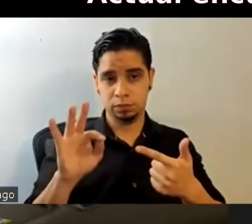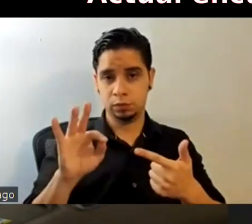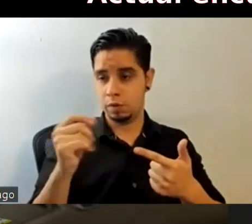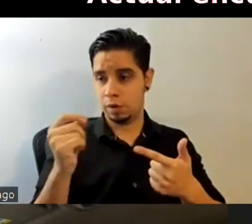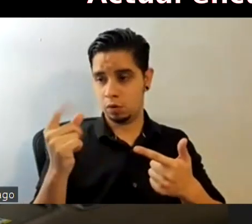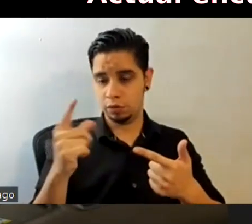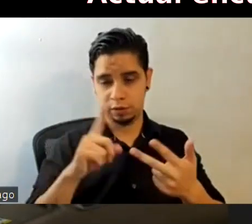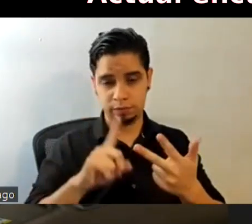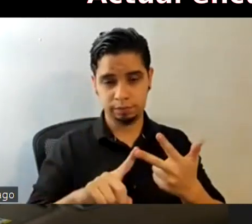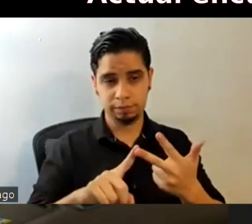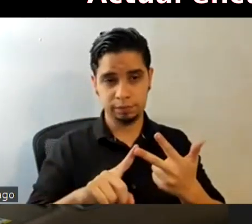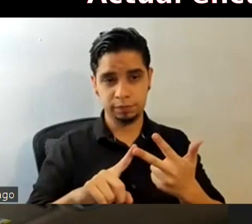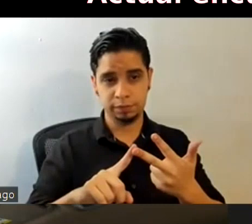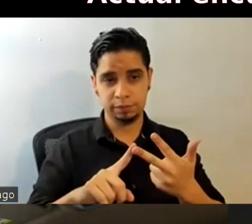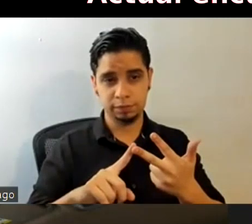1911,